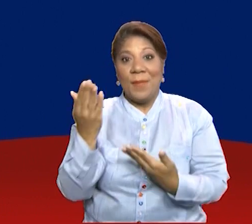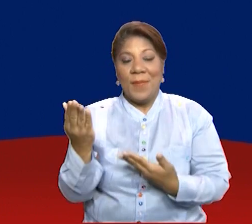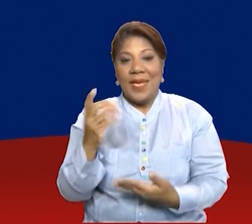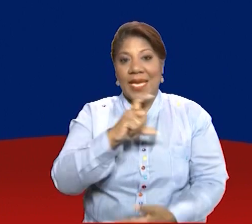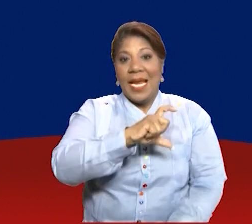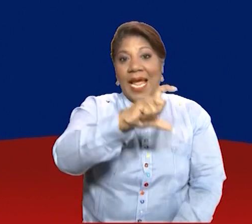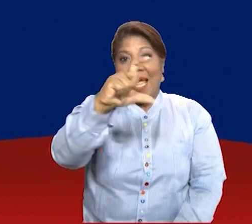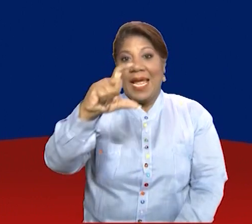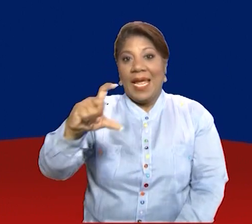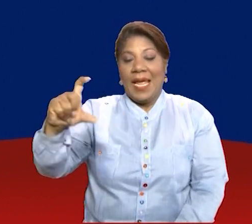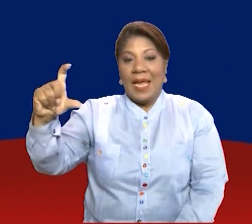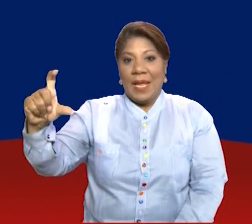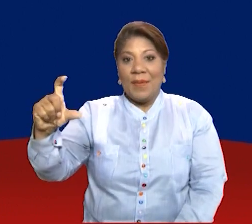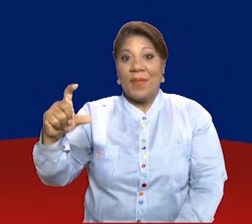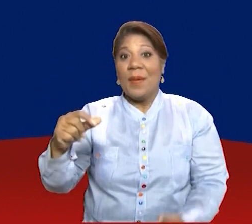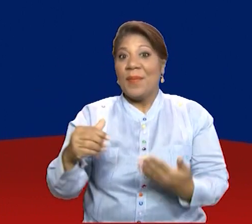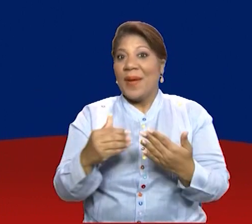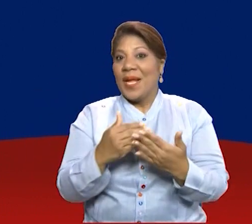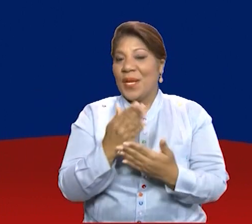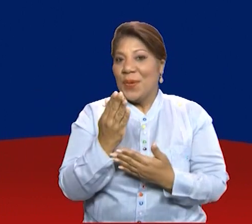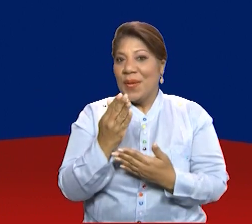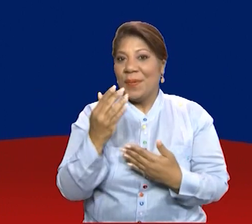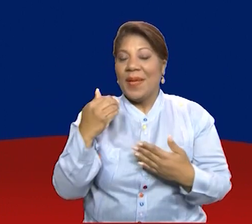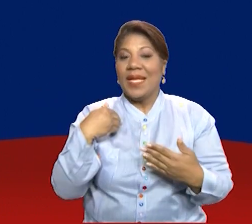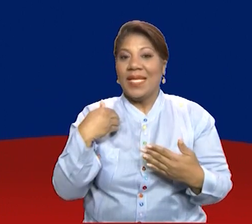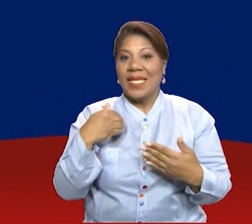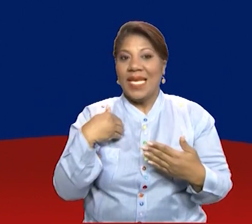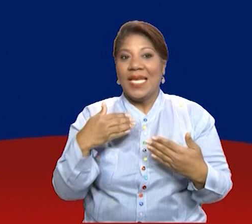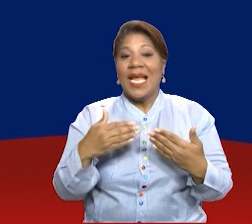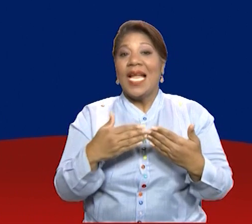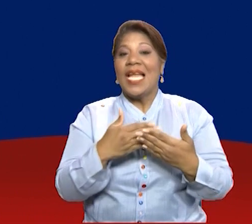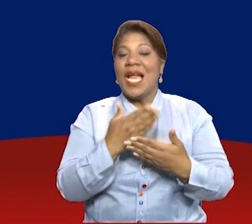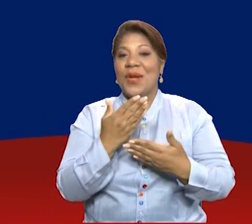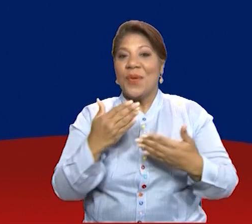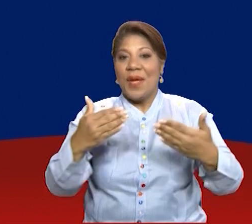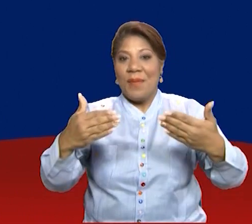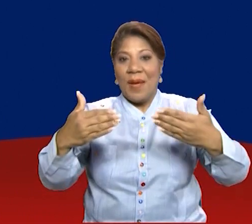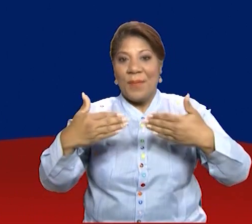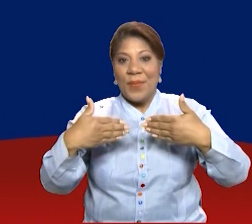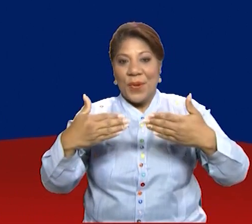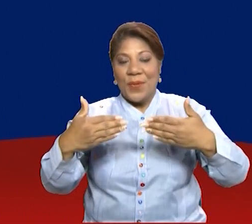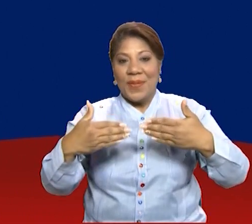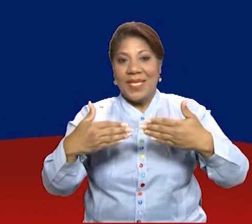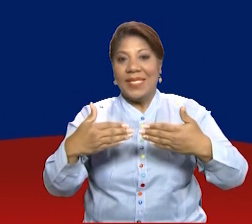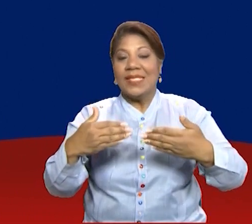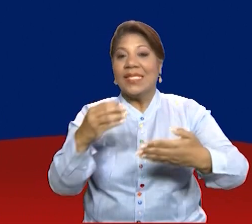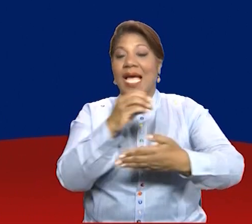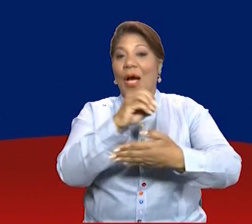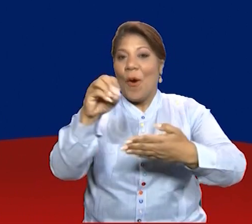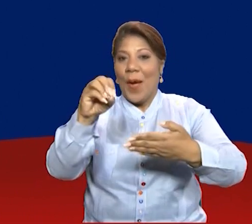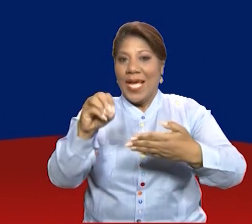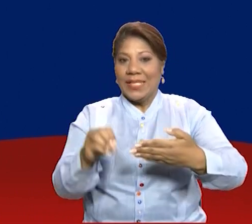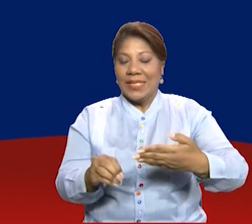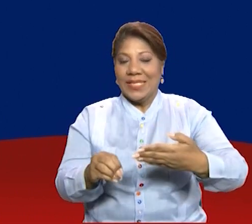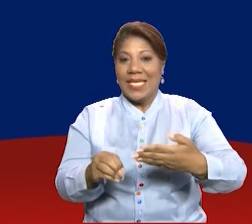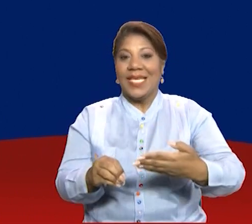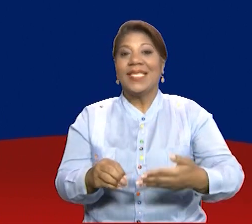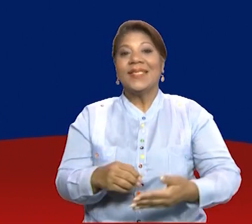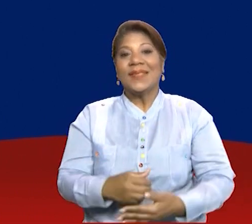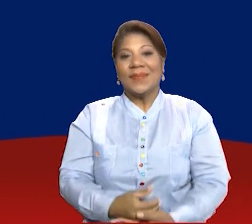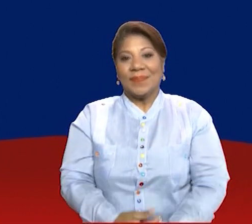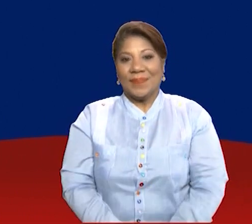hermoso mapa. Y ese mapa está actualizado porque allí va la décima provincia, la provincia de Panamá